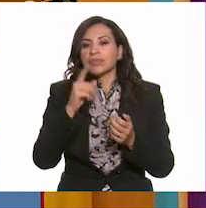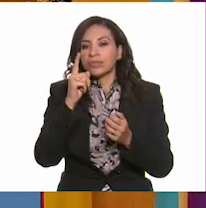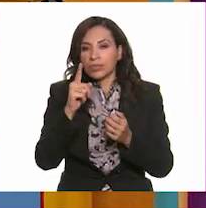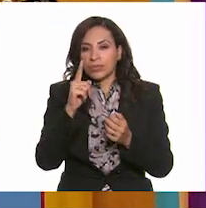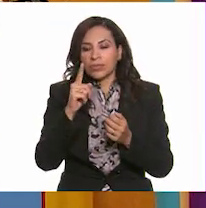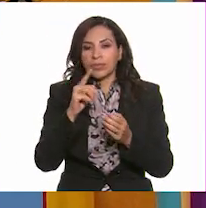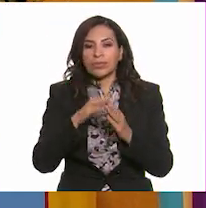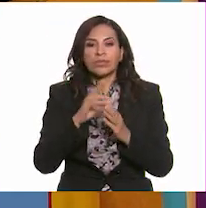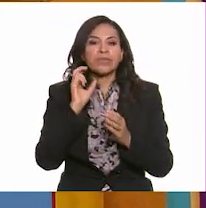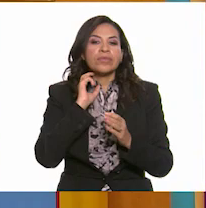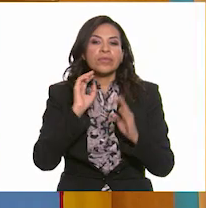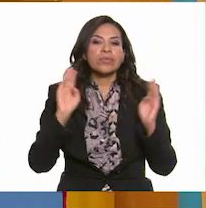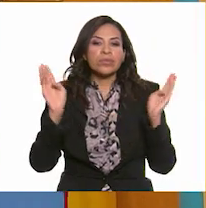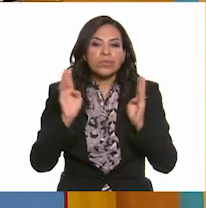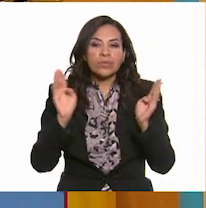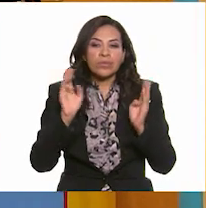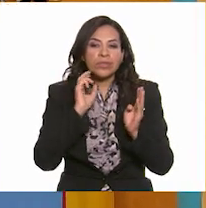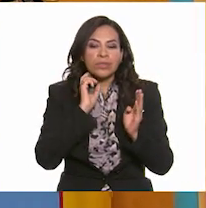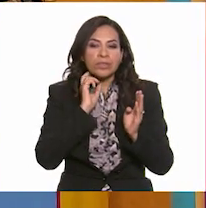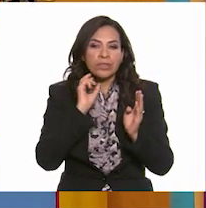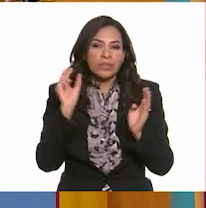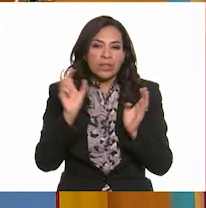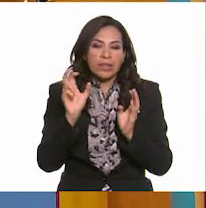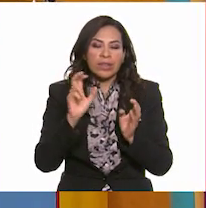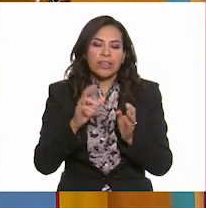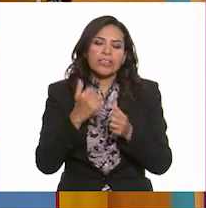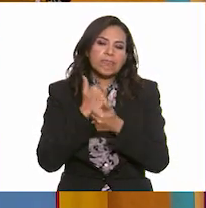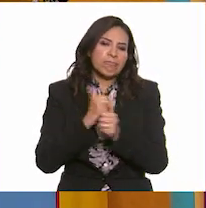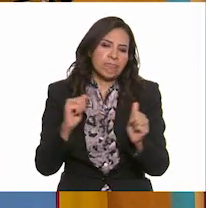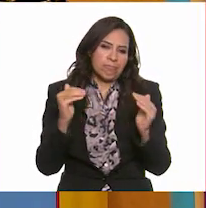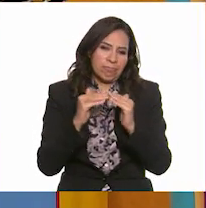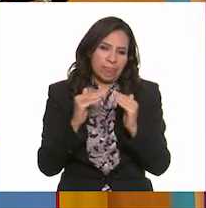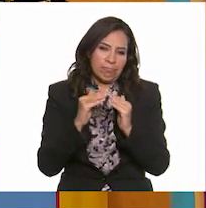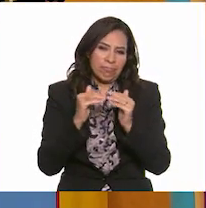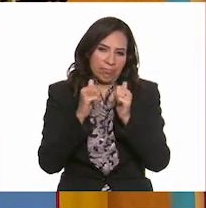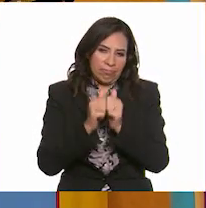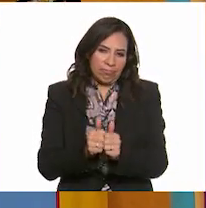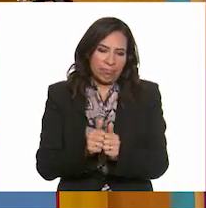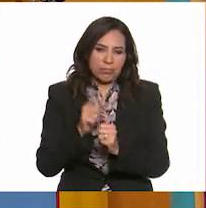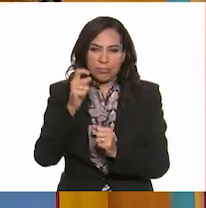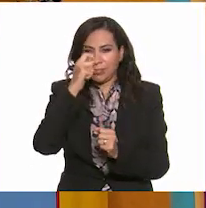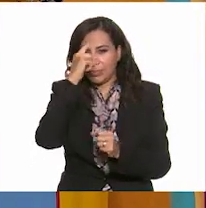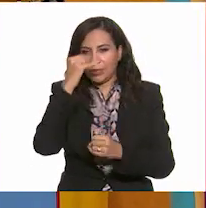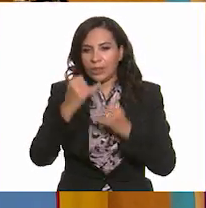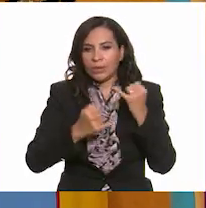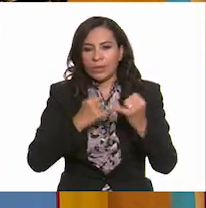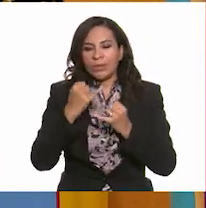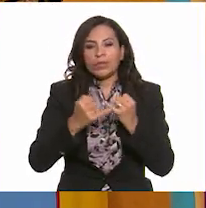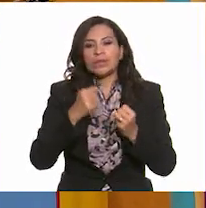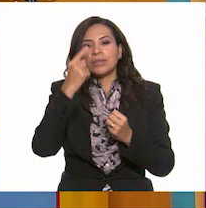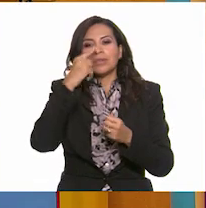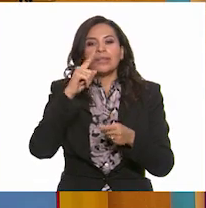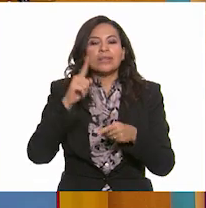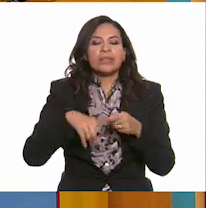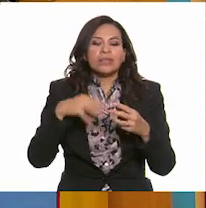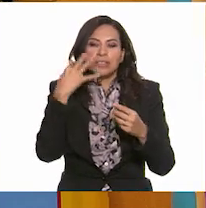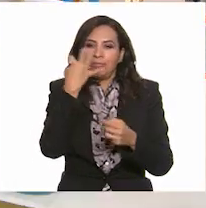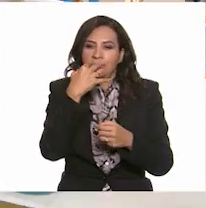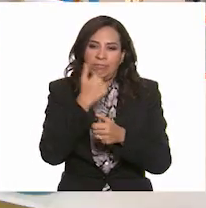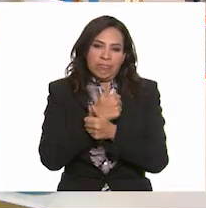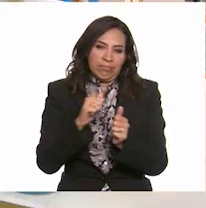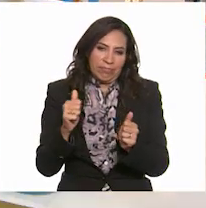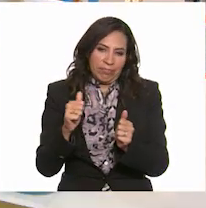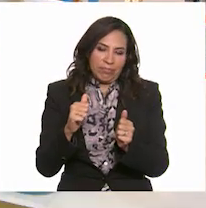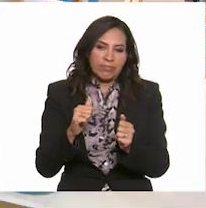un murciélago que estaba muy aburrido en su casa y que inventó un jueguito para quitarse el aburrimiento,